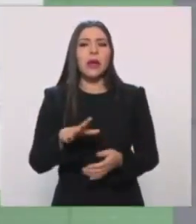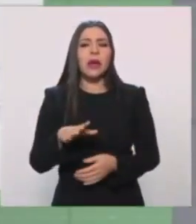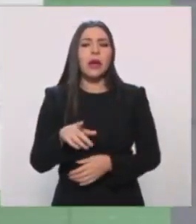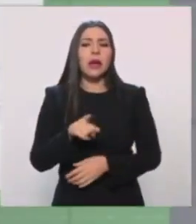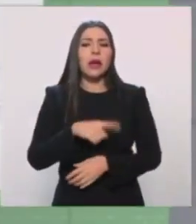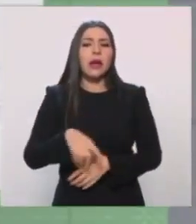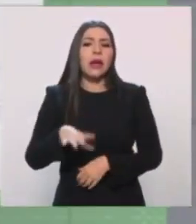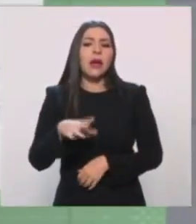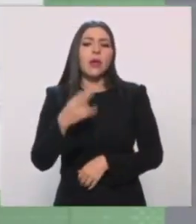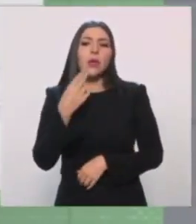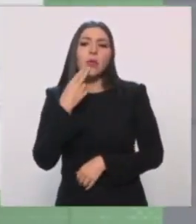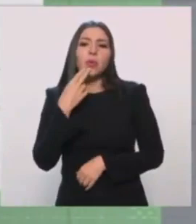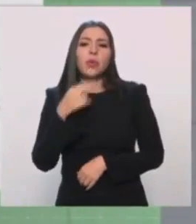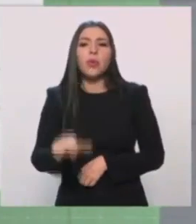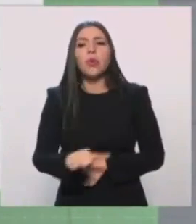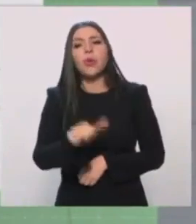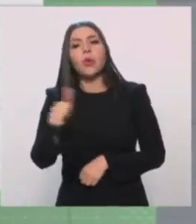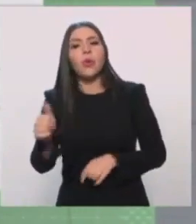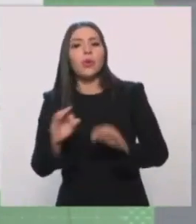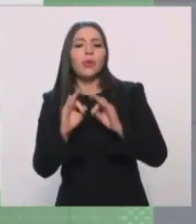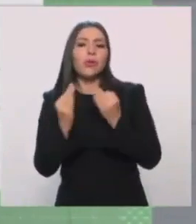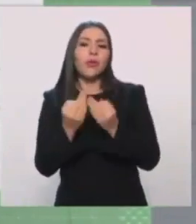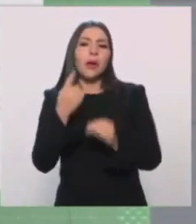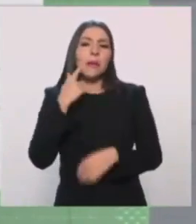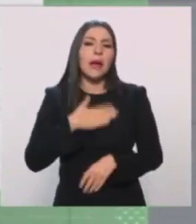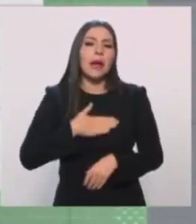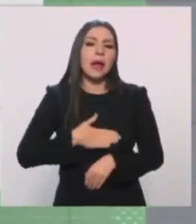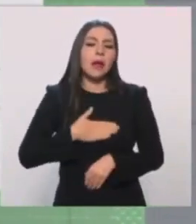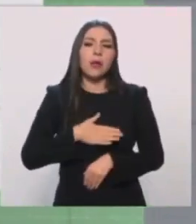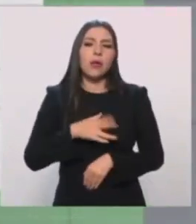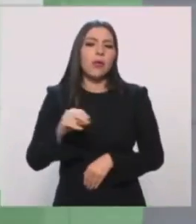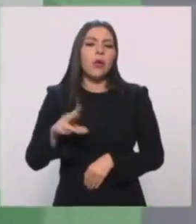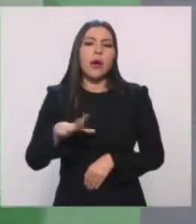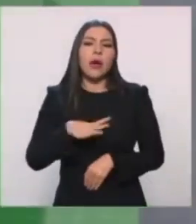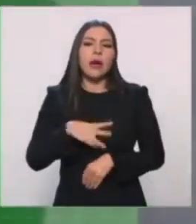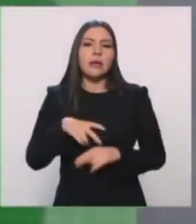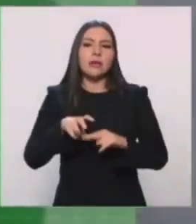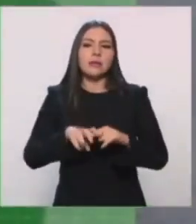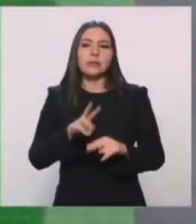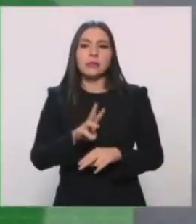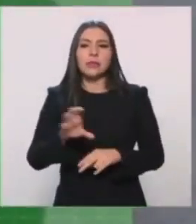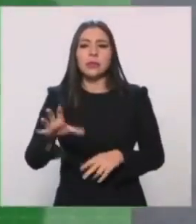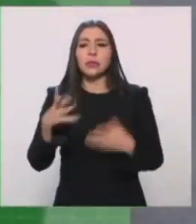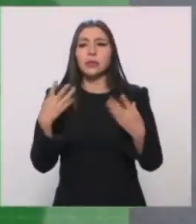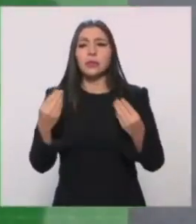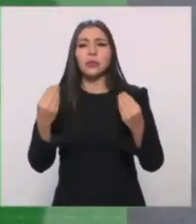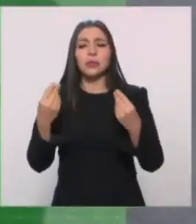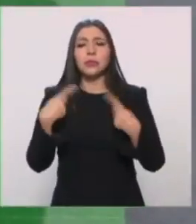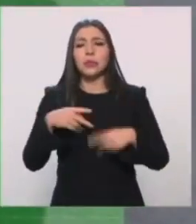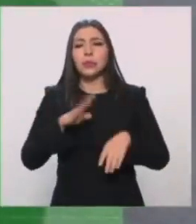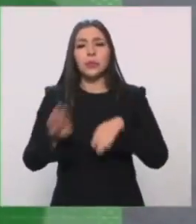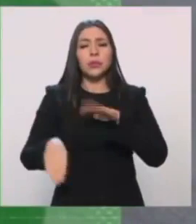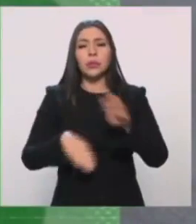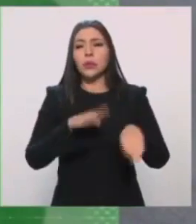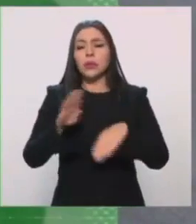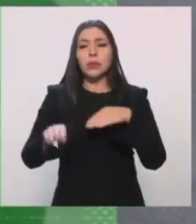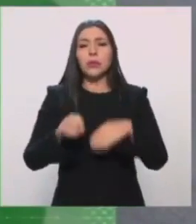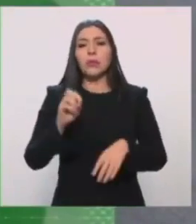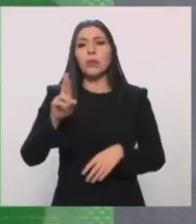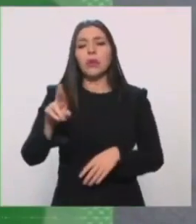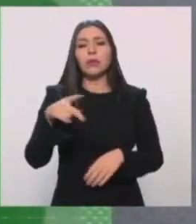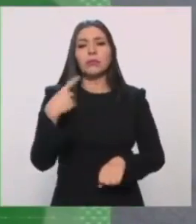que utilizar otros medios para los desechos orgánicos y que haya millones de muertes que están asociadas